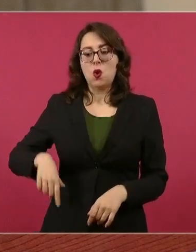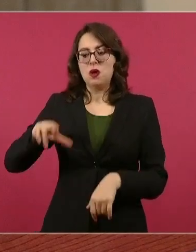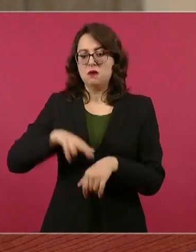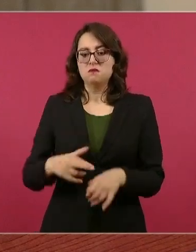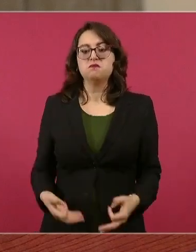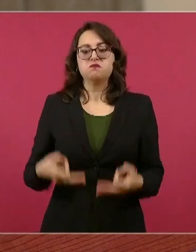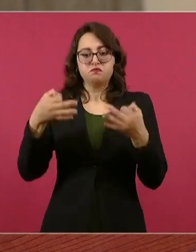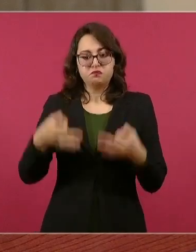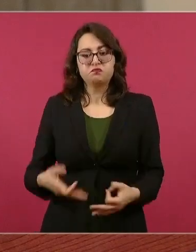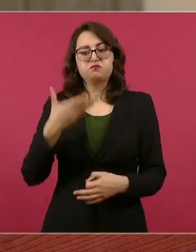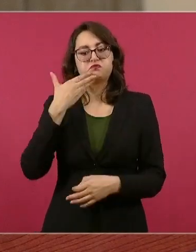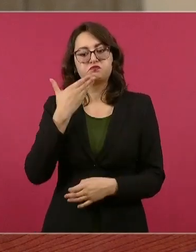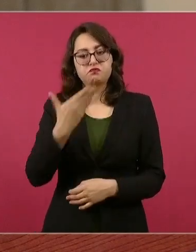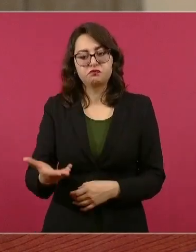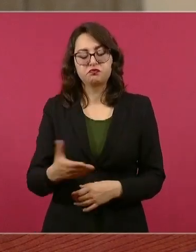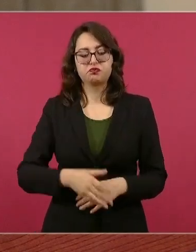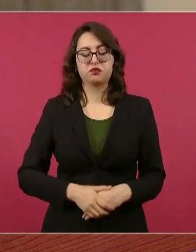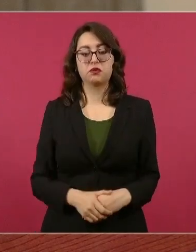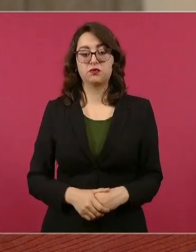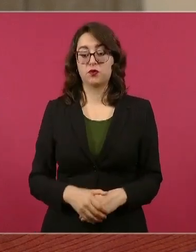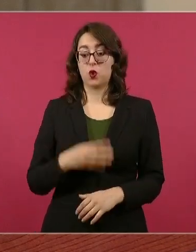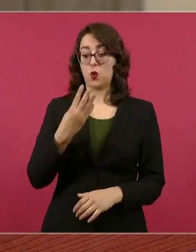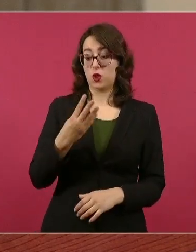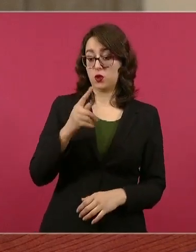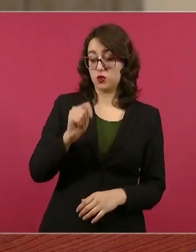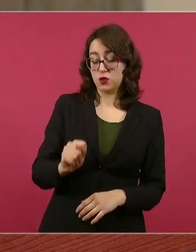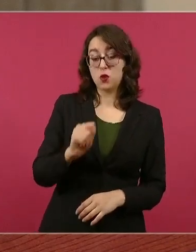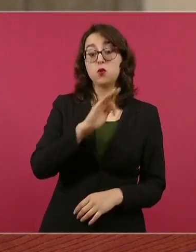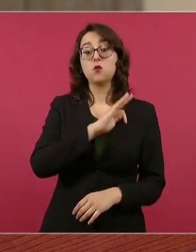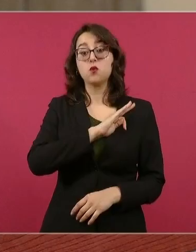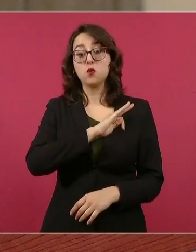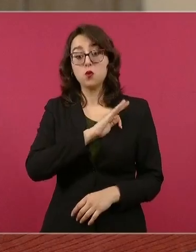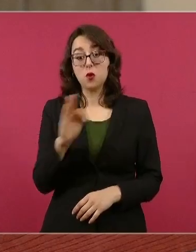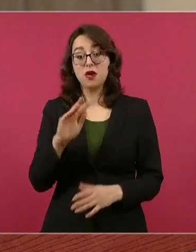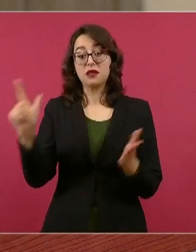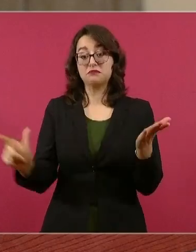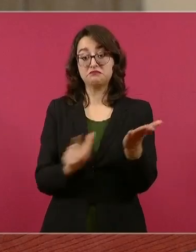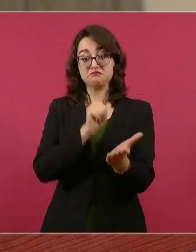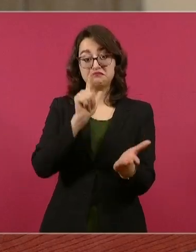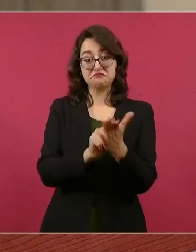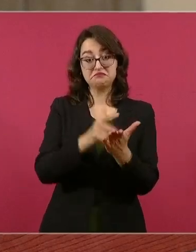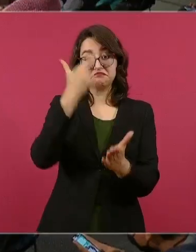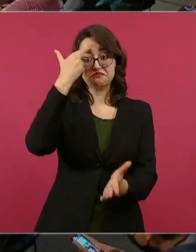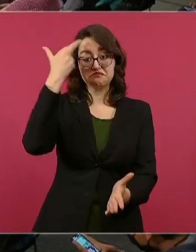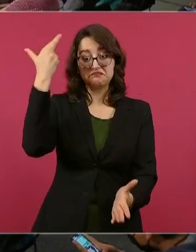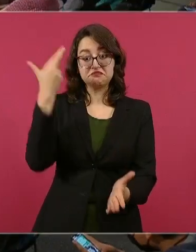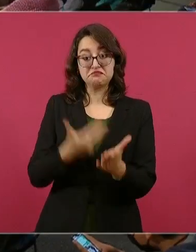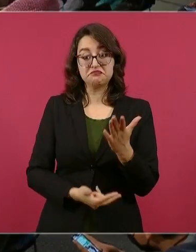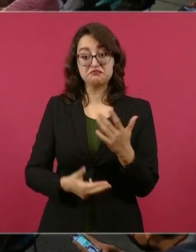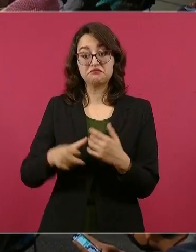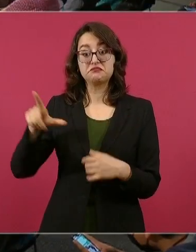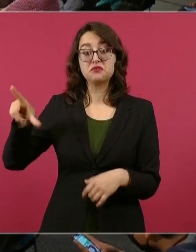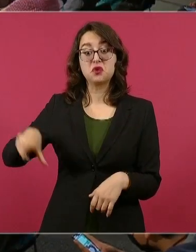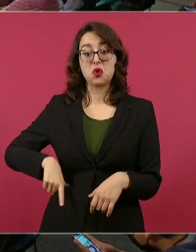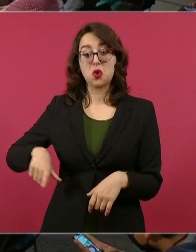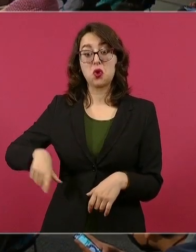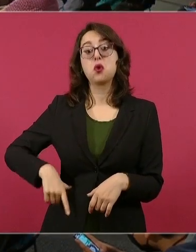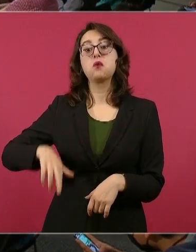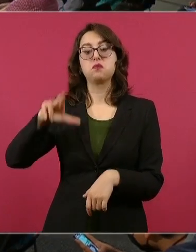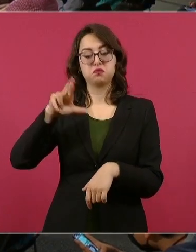En la cuarta T puede ser delincuente y gobernadora. Esa es la